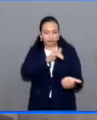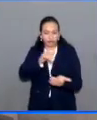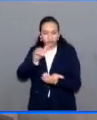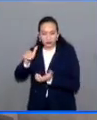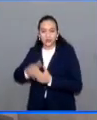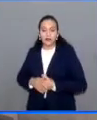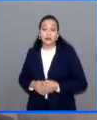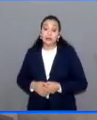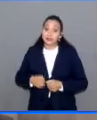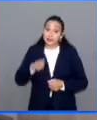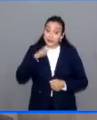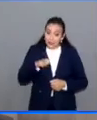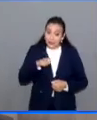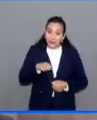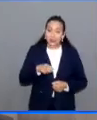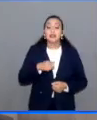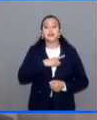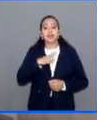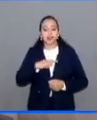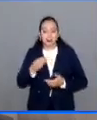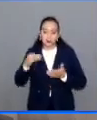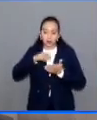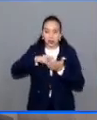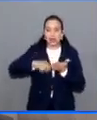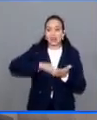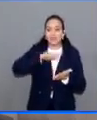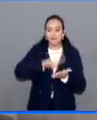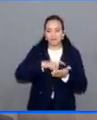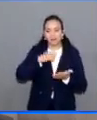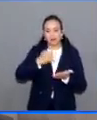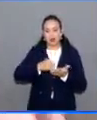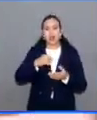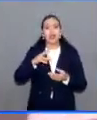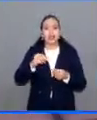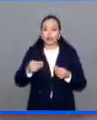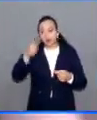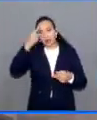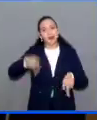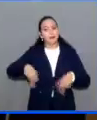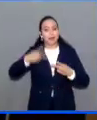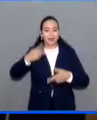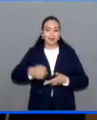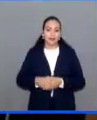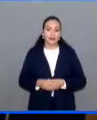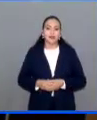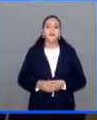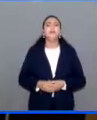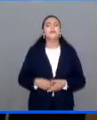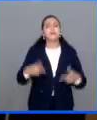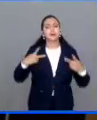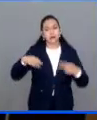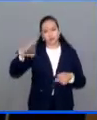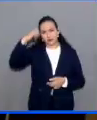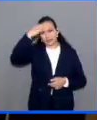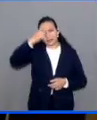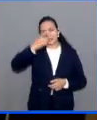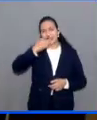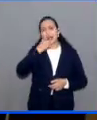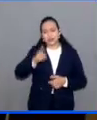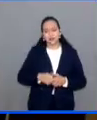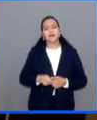a través de una reforma fiscal y no una miscelánea. Al final, los expertos del CIEP reconocieron que el paquete